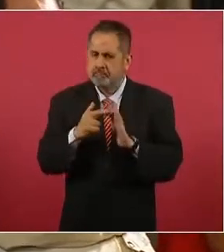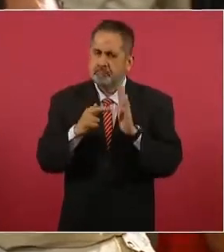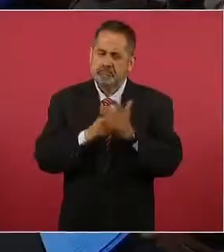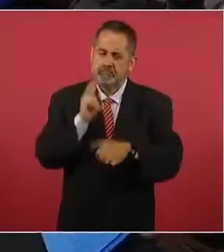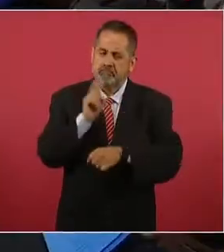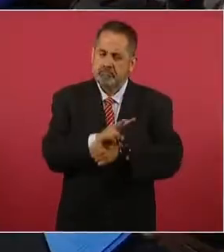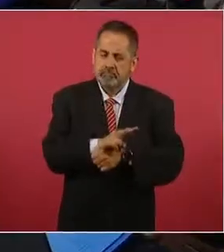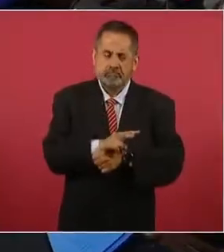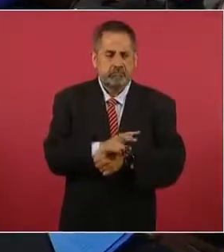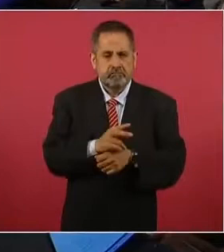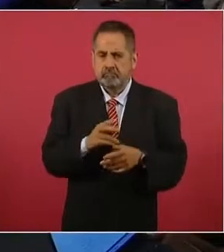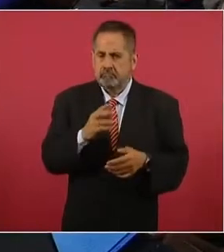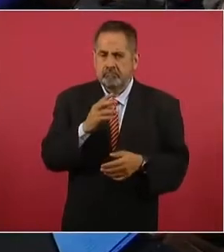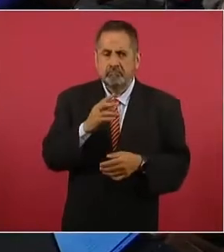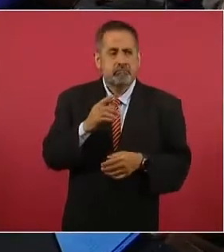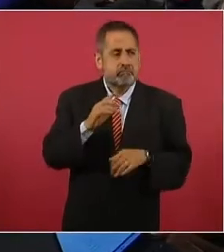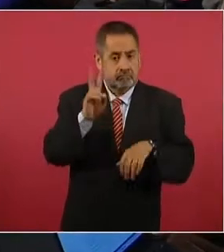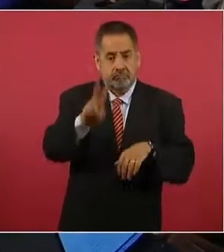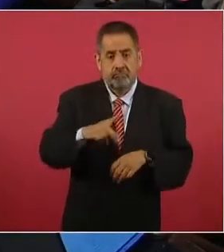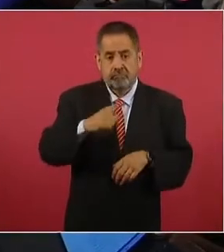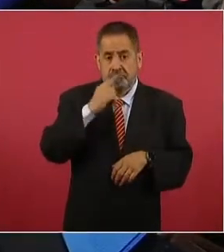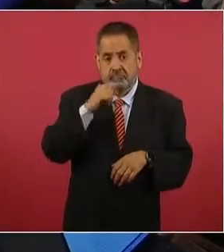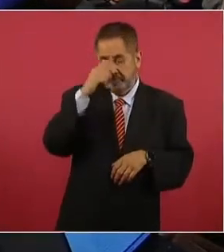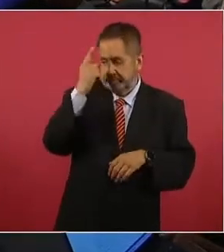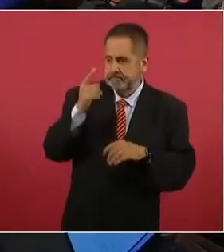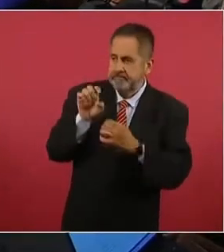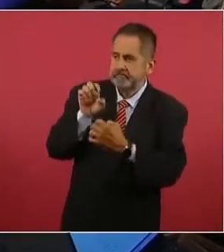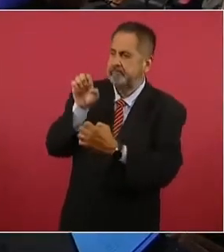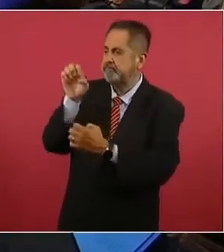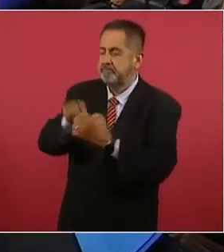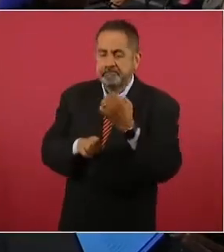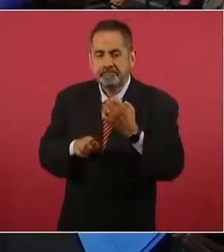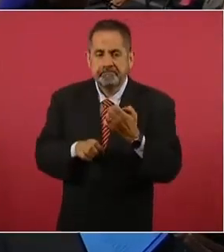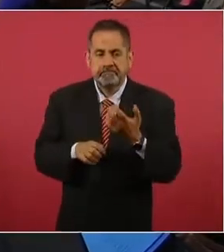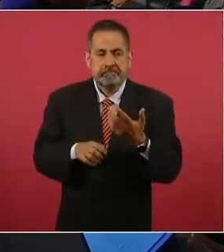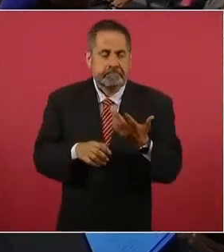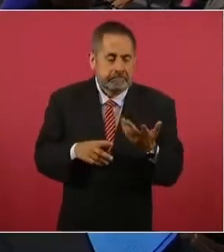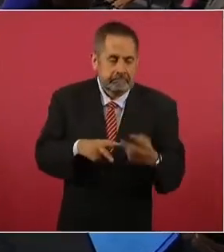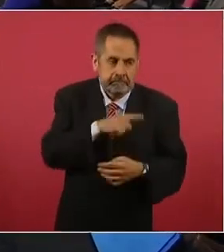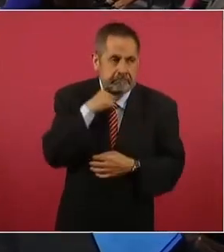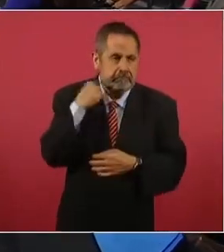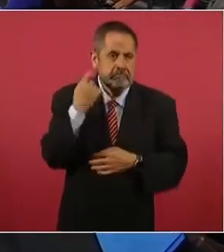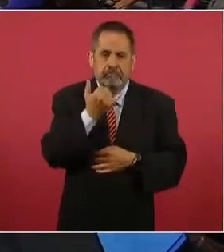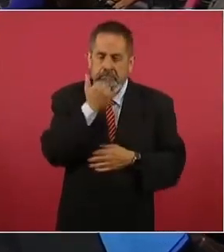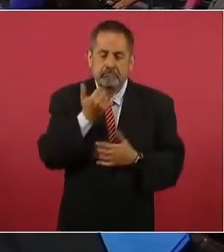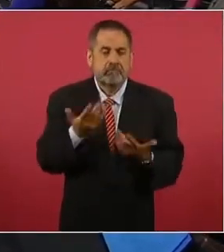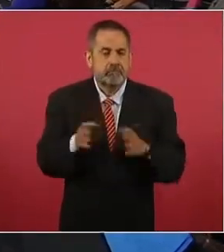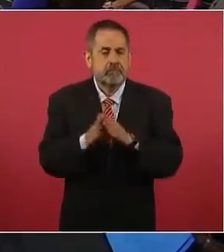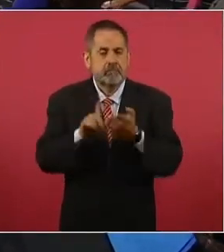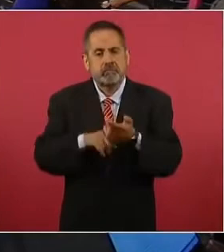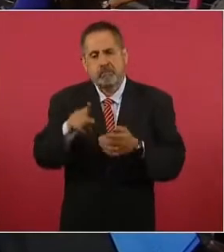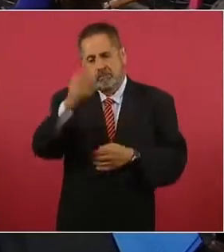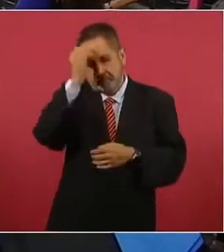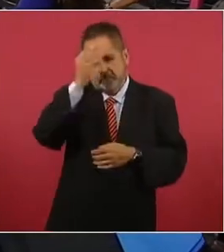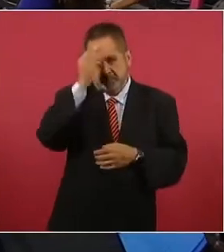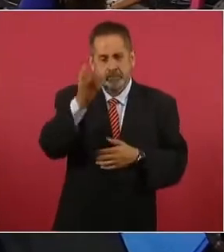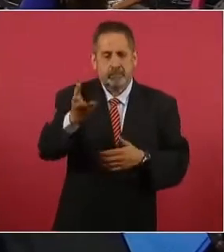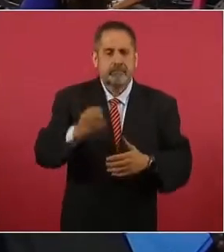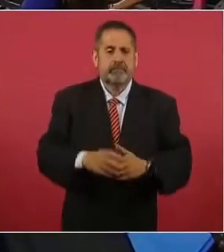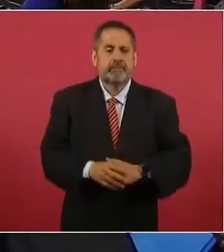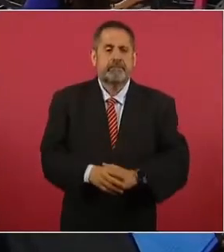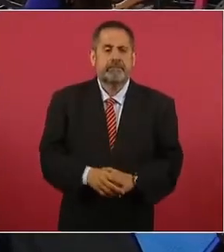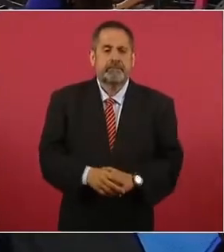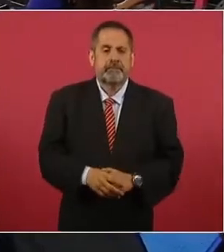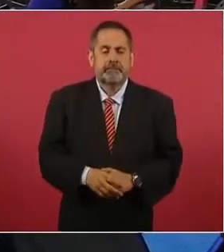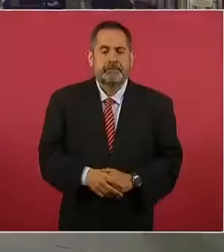es realmente muy sencillo caer en las garras de estas personas. Y preguntarle también pues qué opina al respecto.